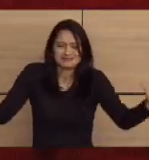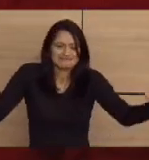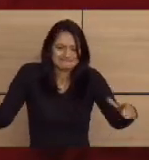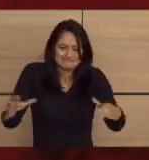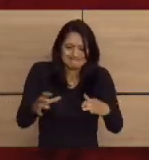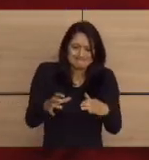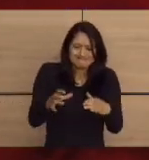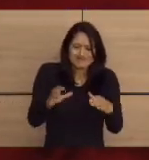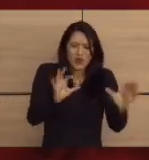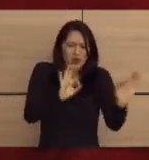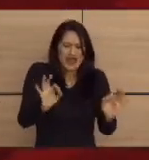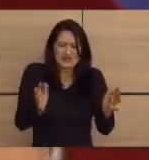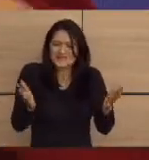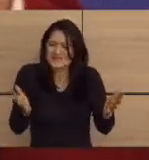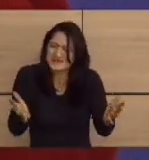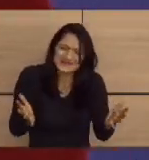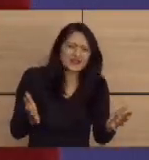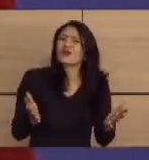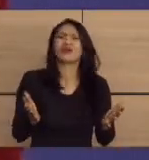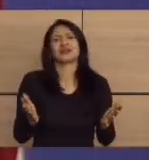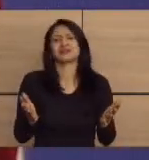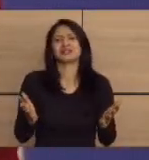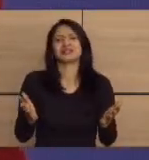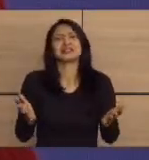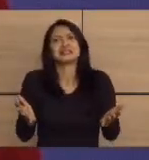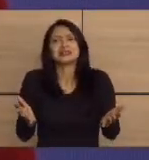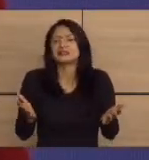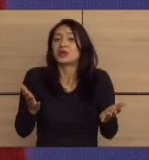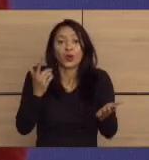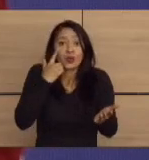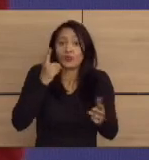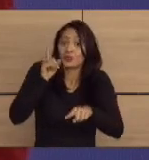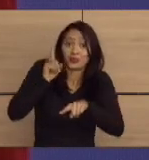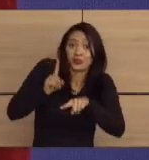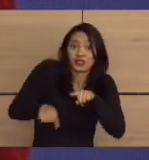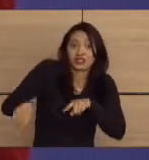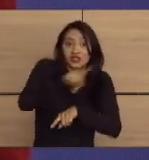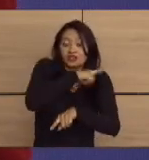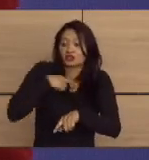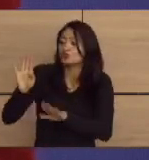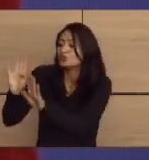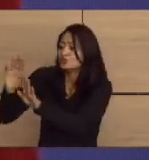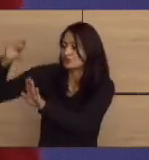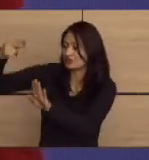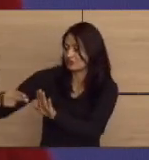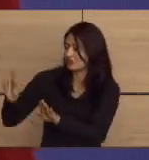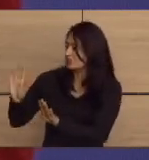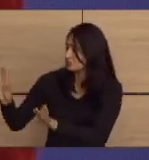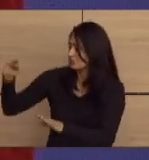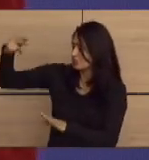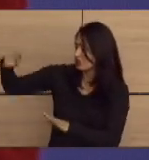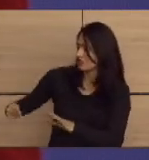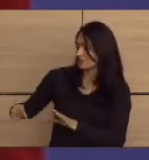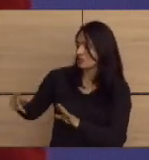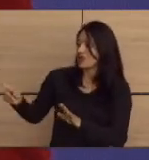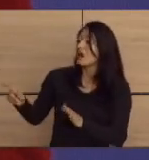como jerarquía. Entonces, lo que no podemos es escribir las historias en una jerarquía